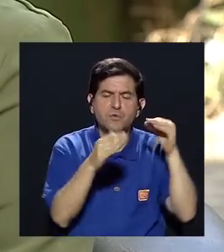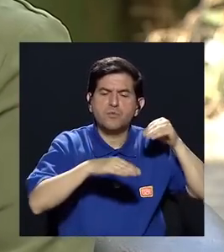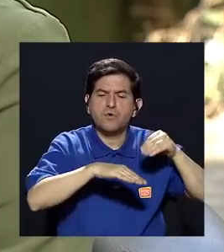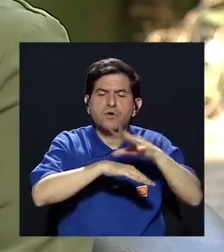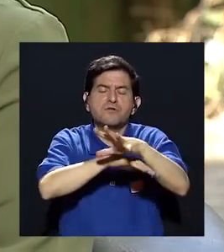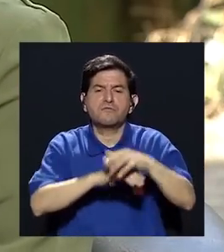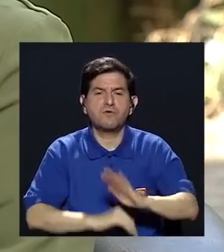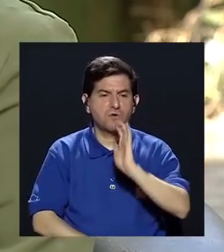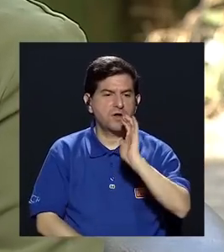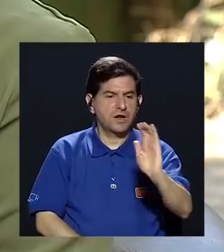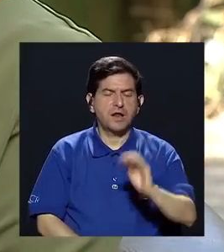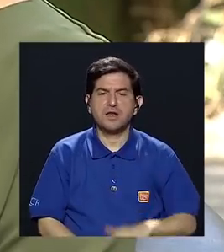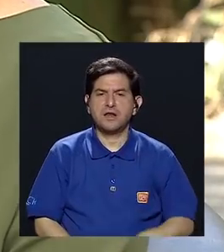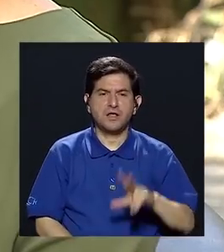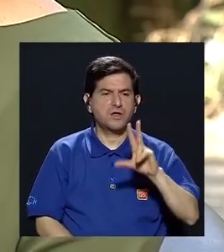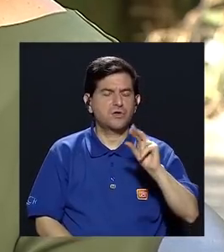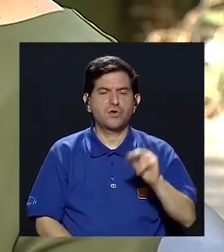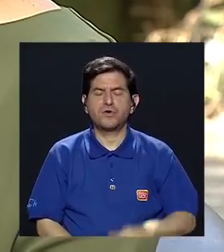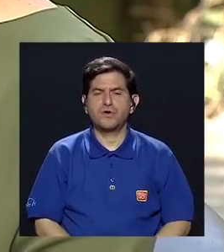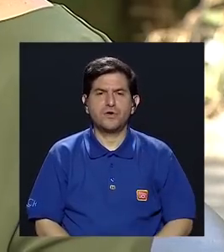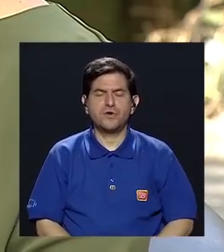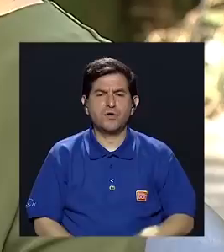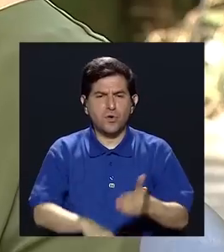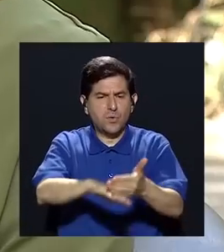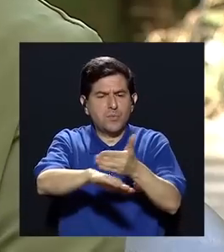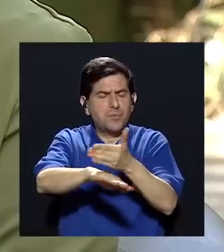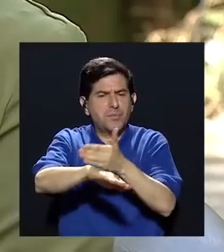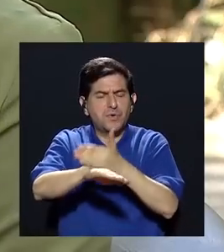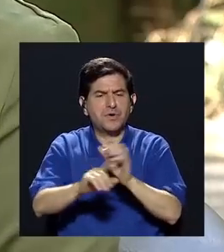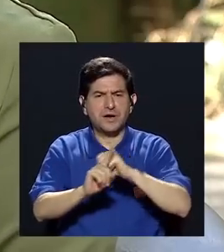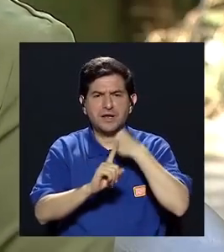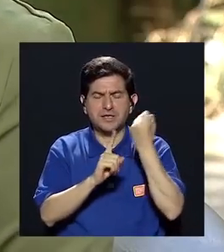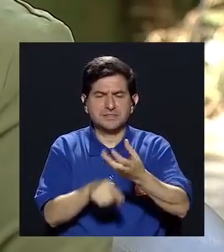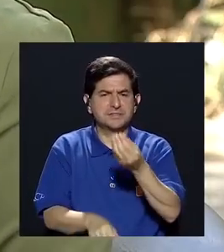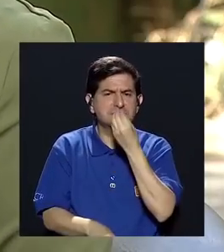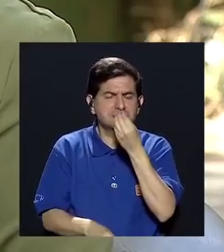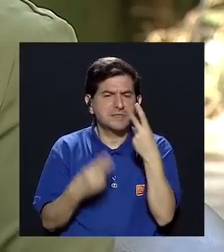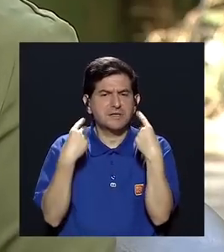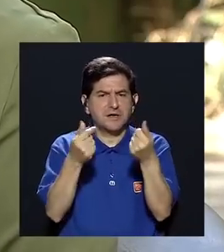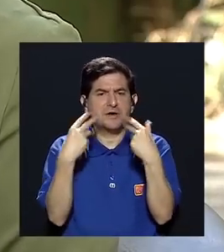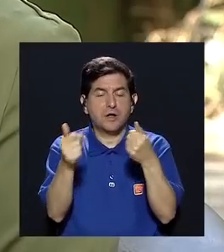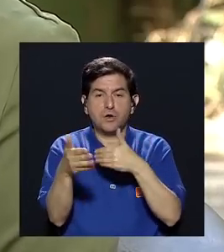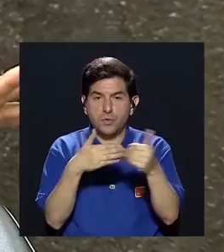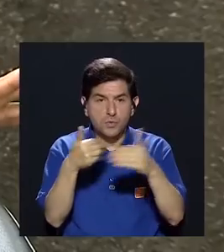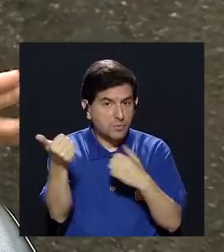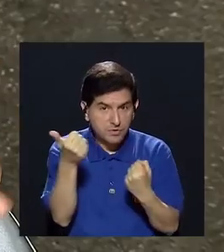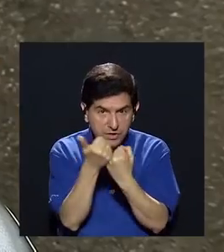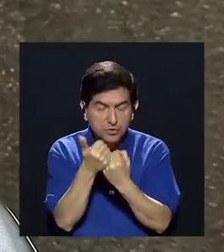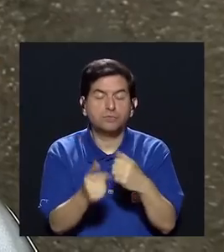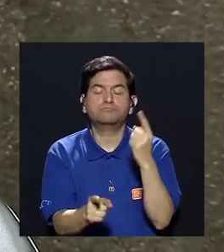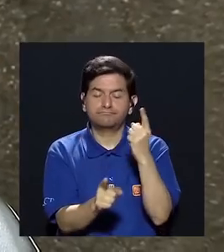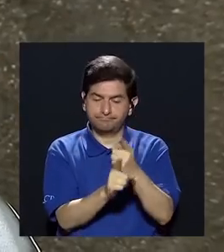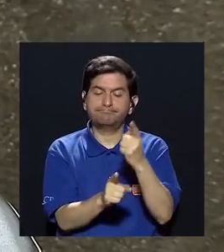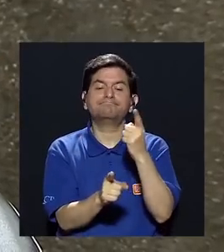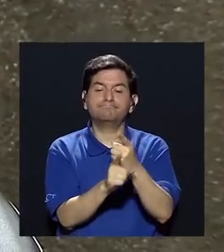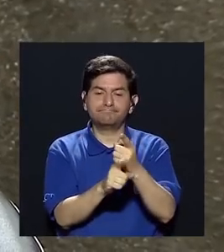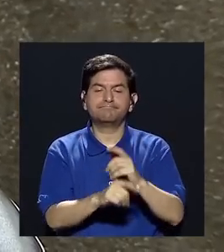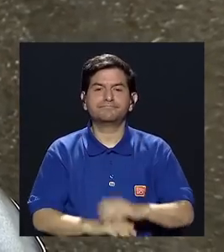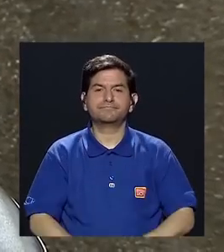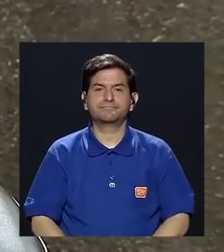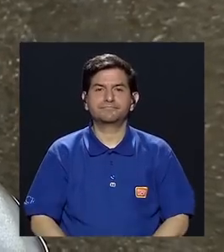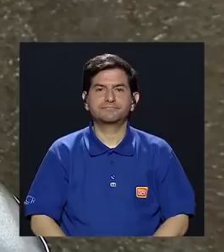están incidiendo en que el niño no se recupere su estado nutricional rápidamente. a pesar de los apoyos. Sí, uh-huh. Sí,